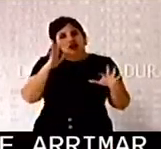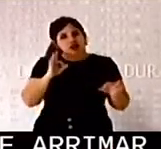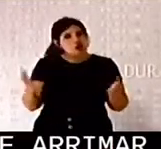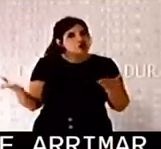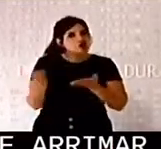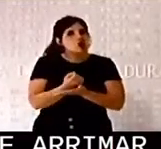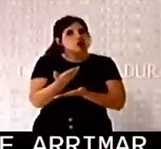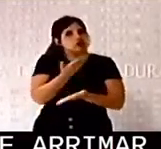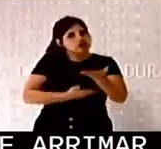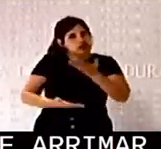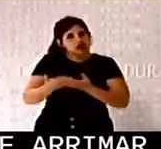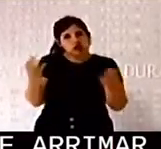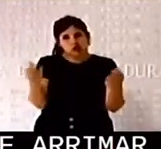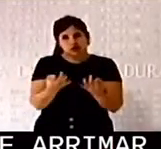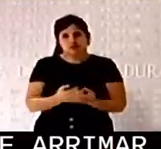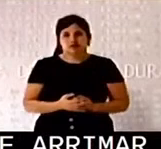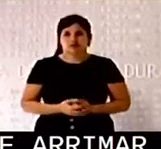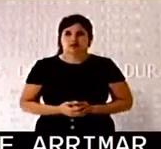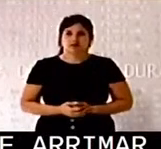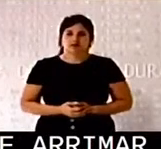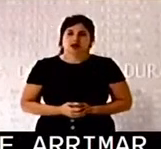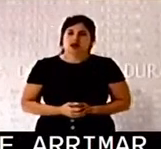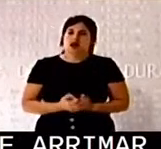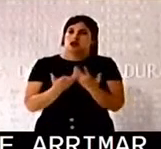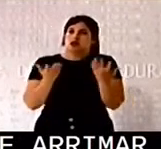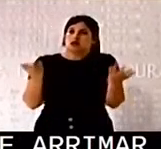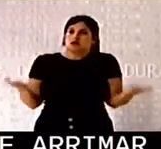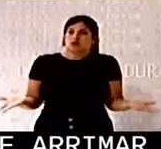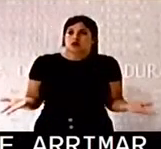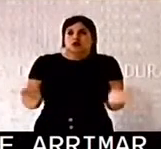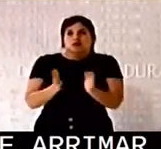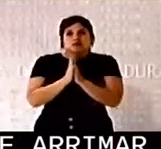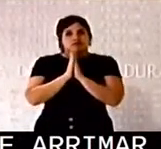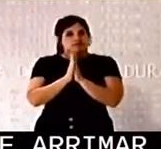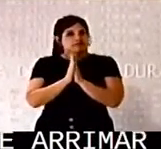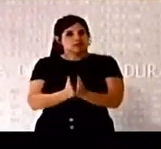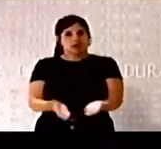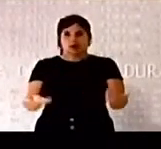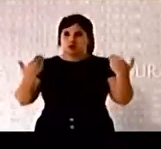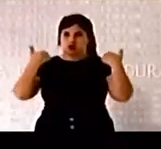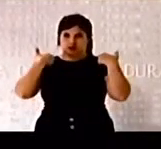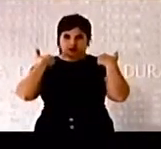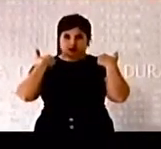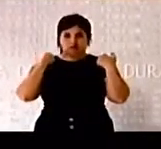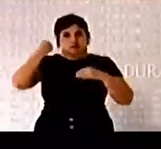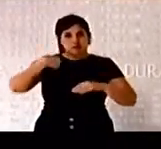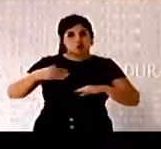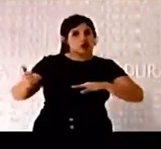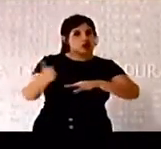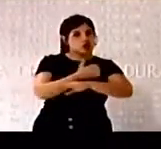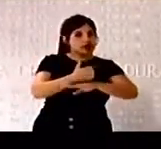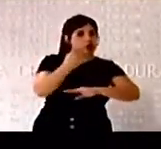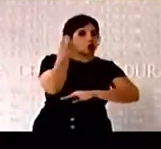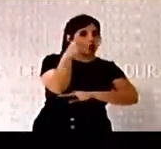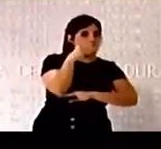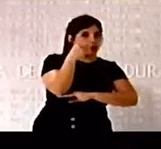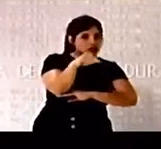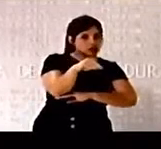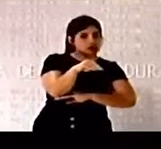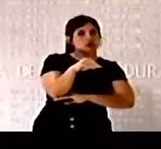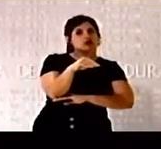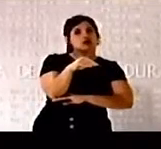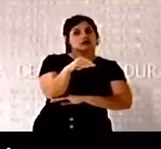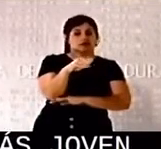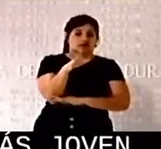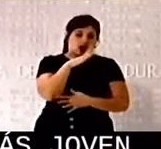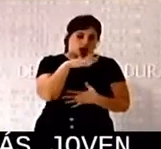¿eh? Por lo tanto, pido esa responsabilidad tanto a la ciudadanía más joven, que en